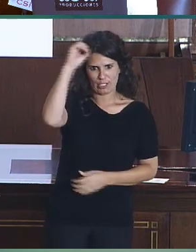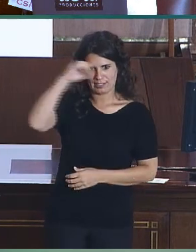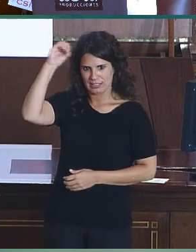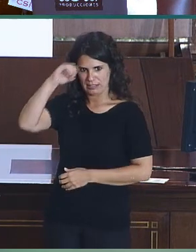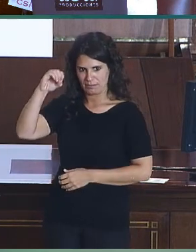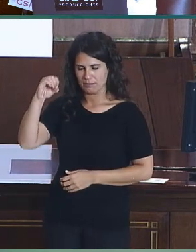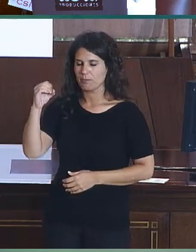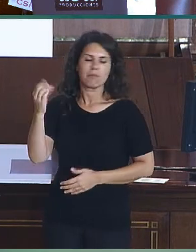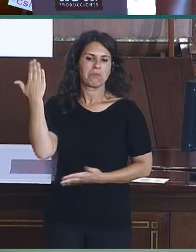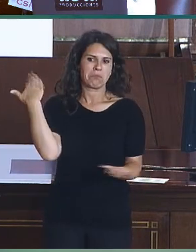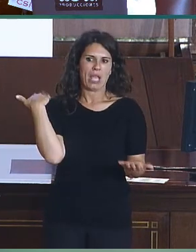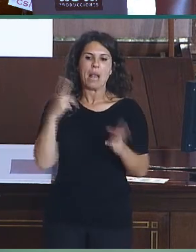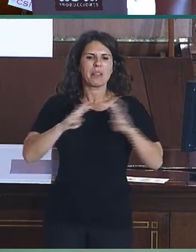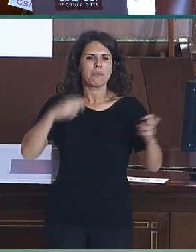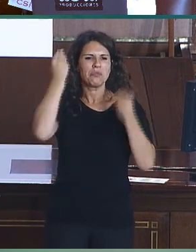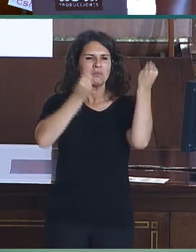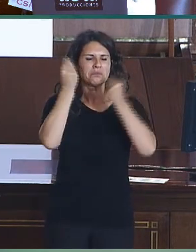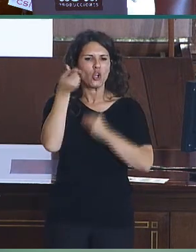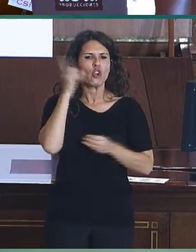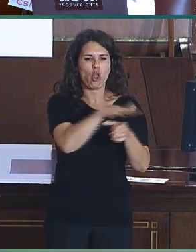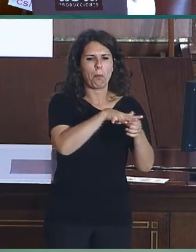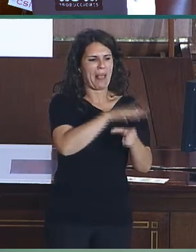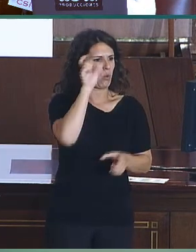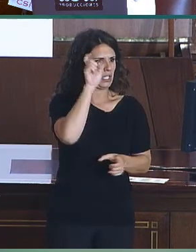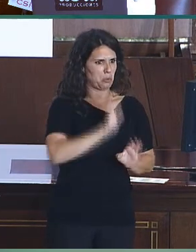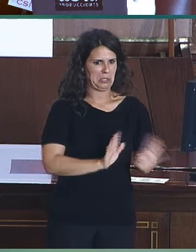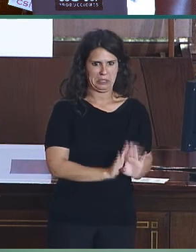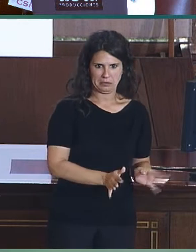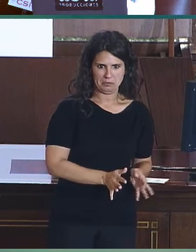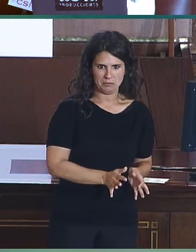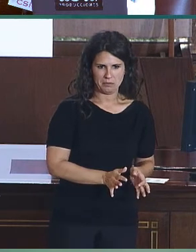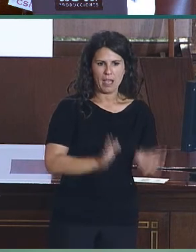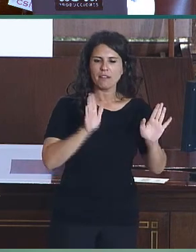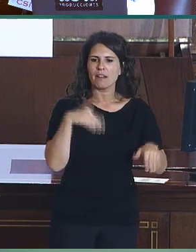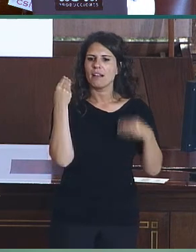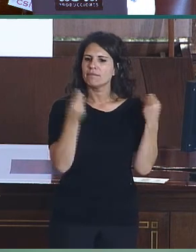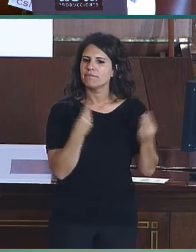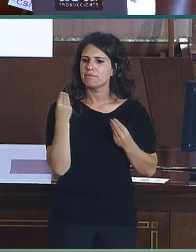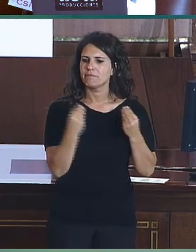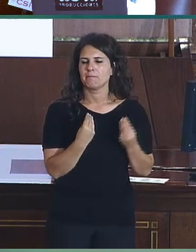incluir únicamente el ámbito educativo, pero optamos por